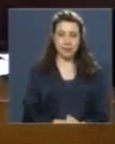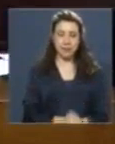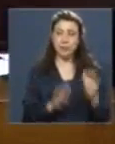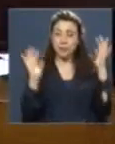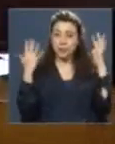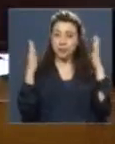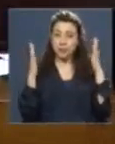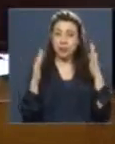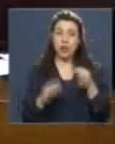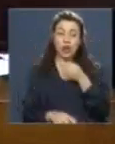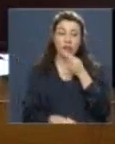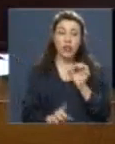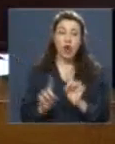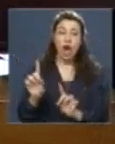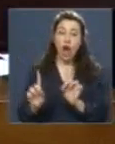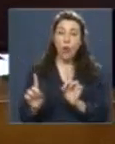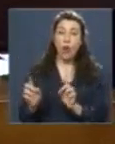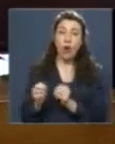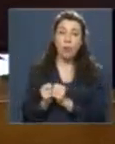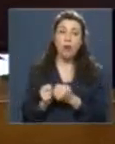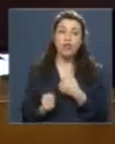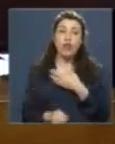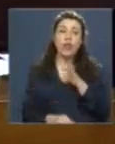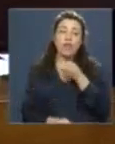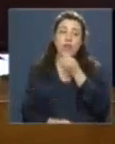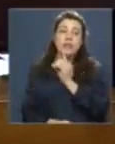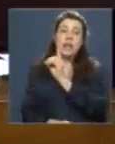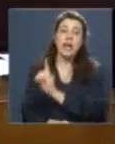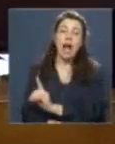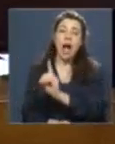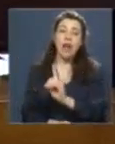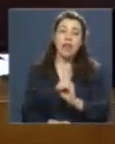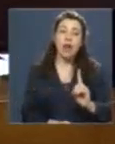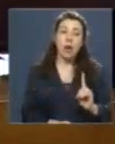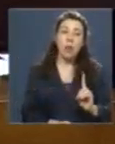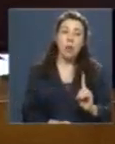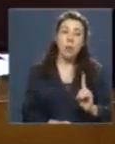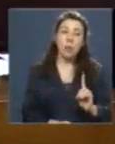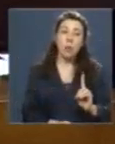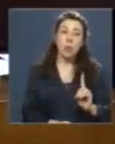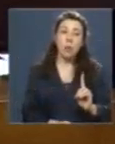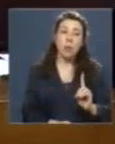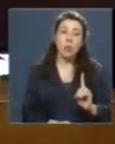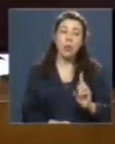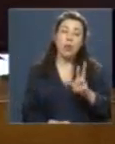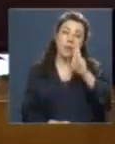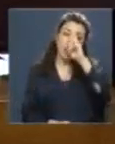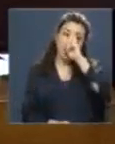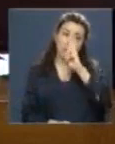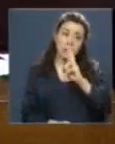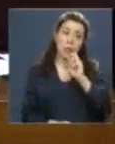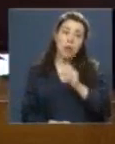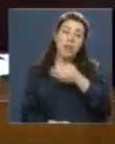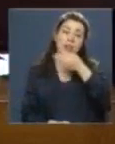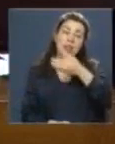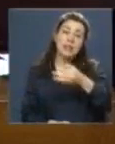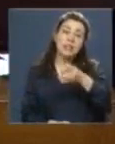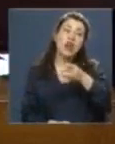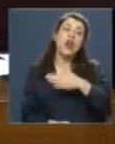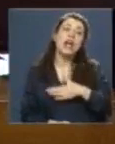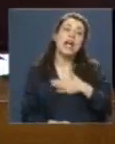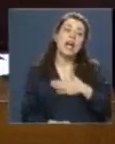Ante las palabras de algunos colegas, yo debo decir que cada uno, dentro del marco del respeto, puede entregar su mensaje como